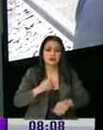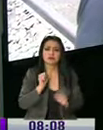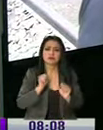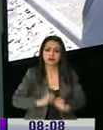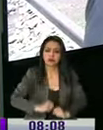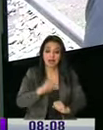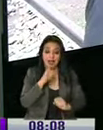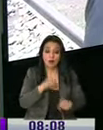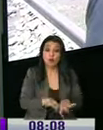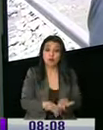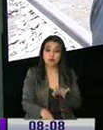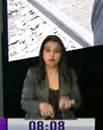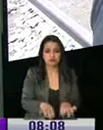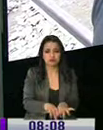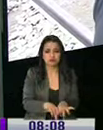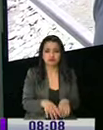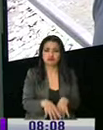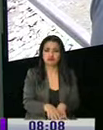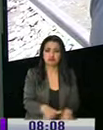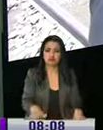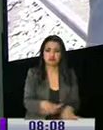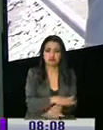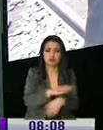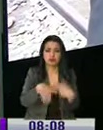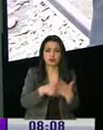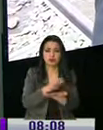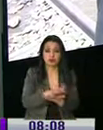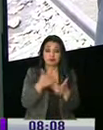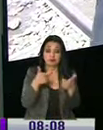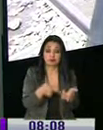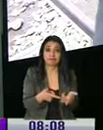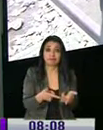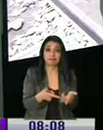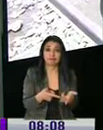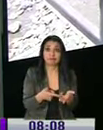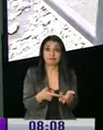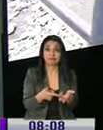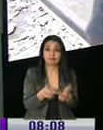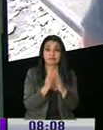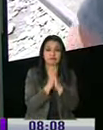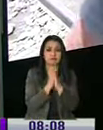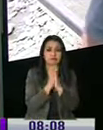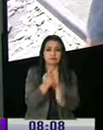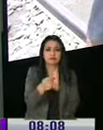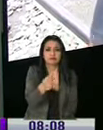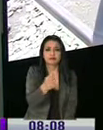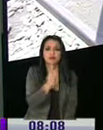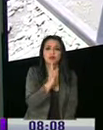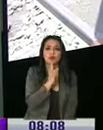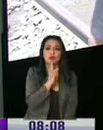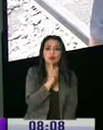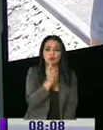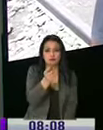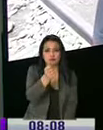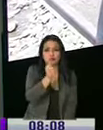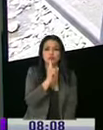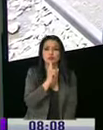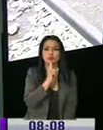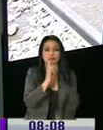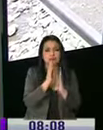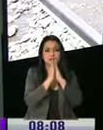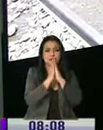agua para tranquilidad absolutamente de todos. Estaremos pendientes, hay que invocar a la velita, ahí